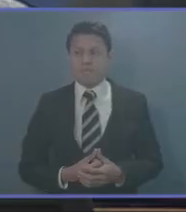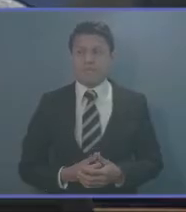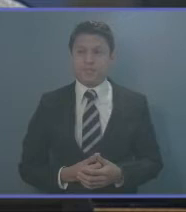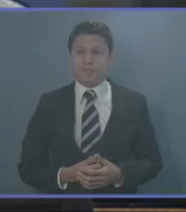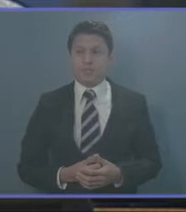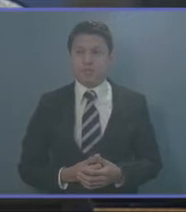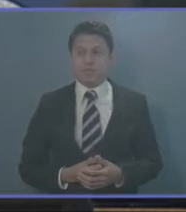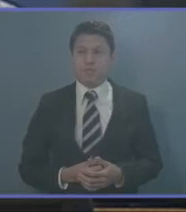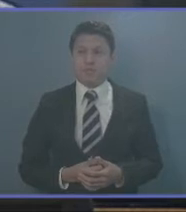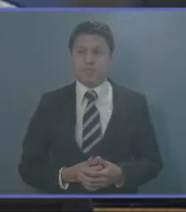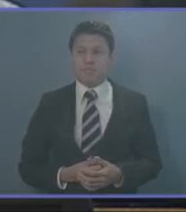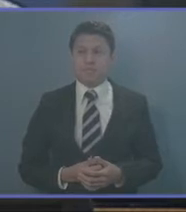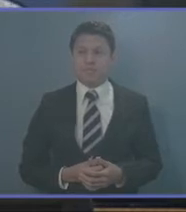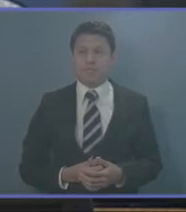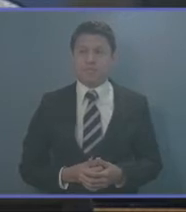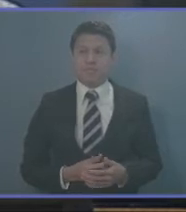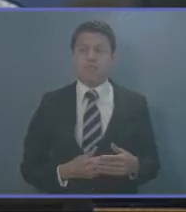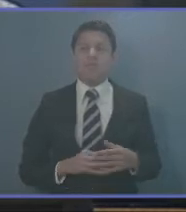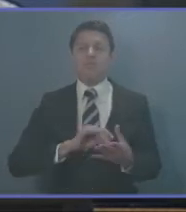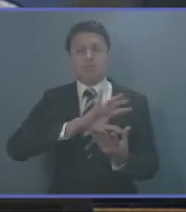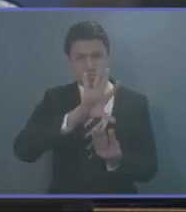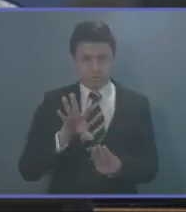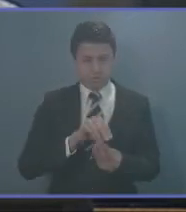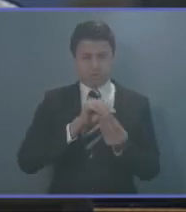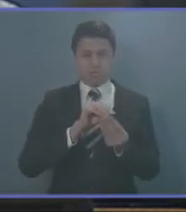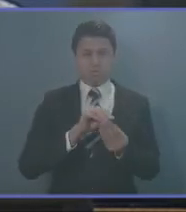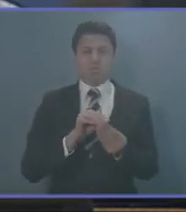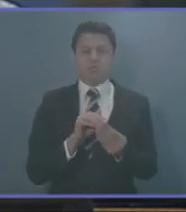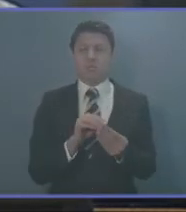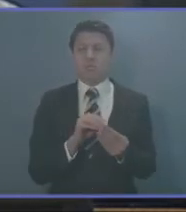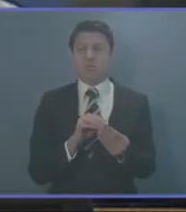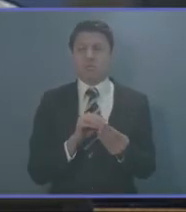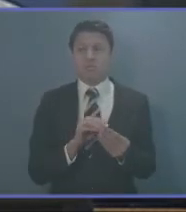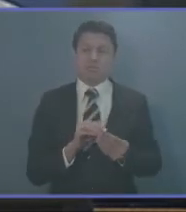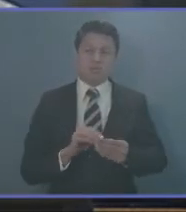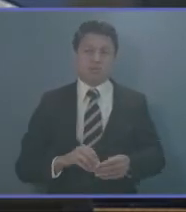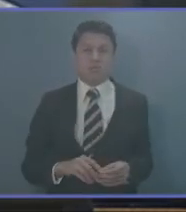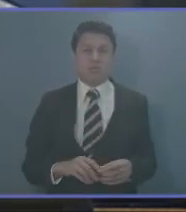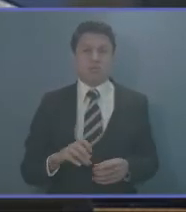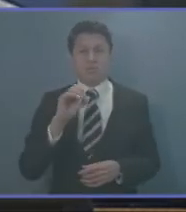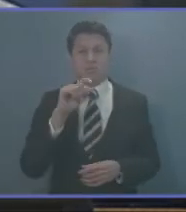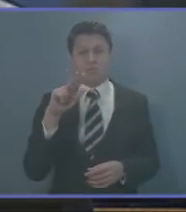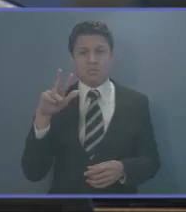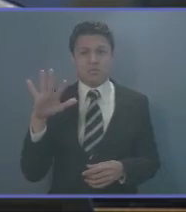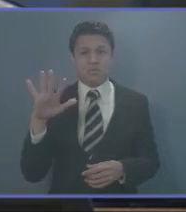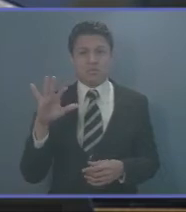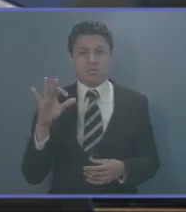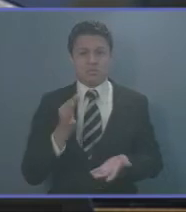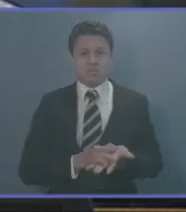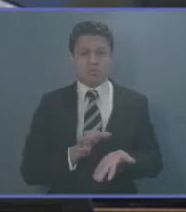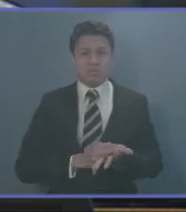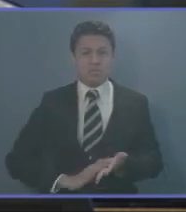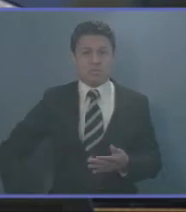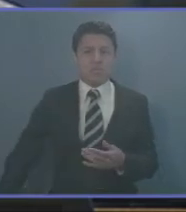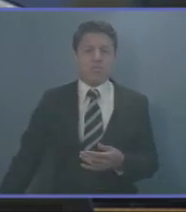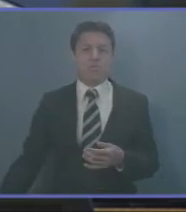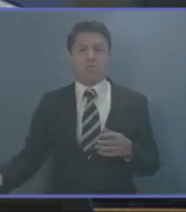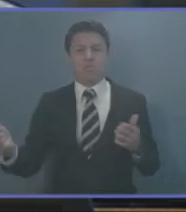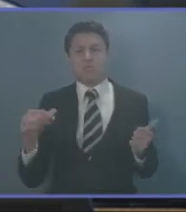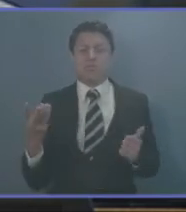como cuota fija, más adicional por cada millón o fracción de 0.35 centavos de dólar sobre el exceso